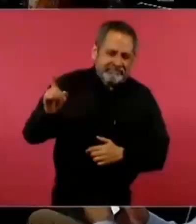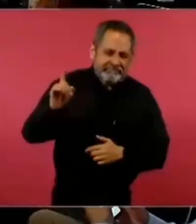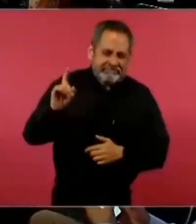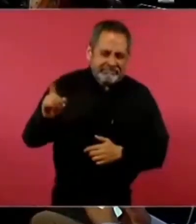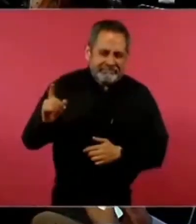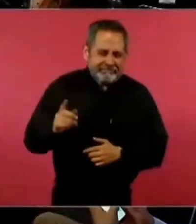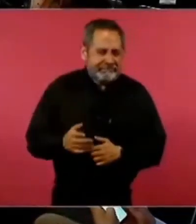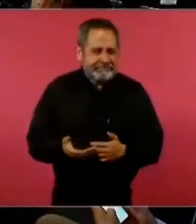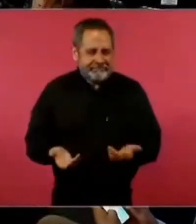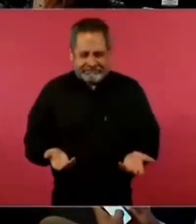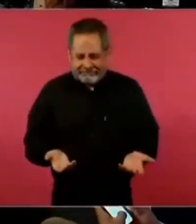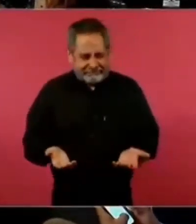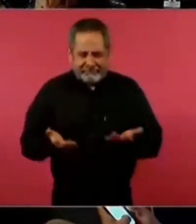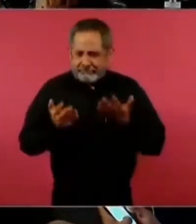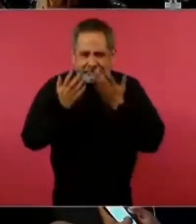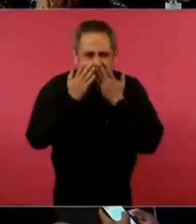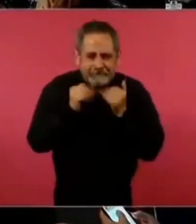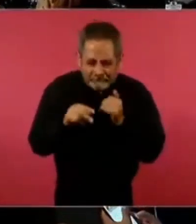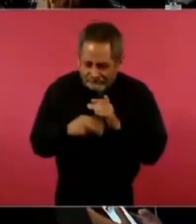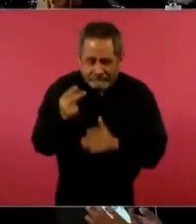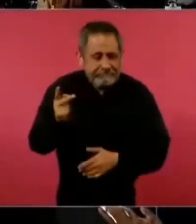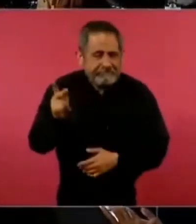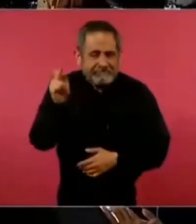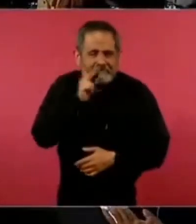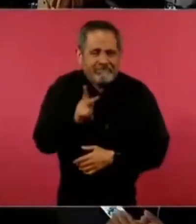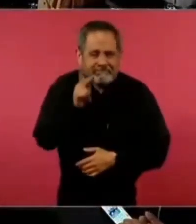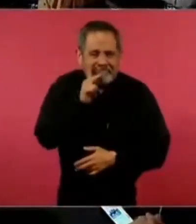Cuando no hay ninguna prueba.